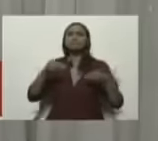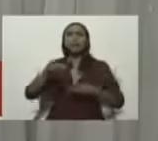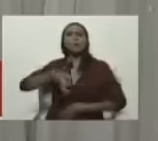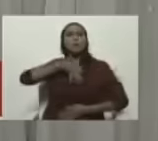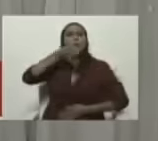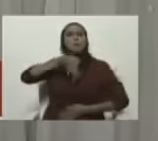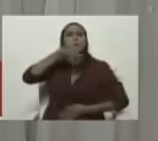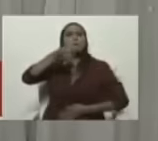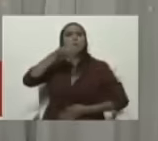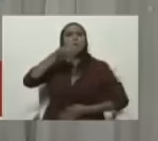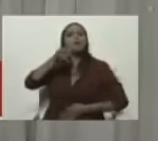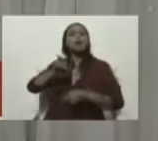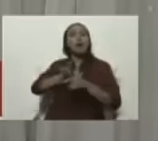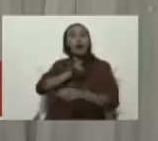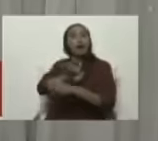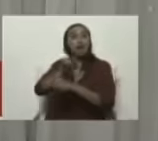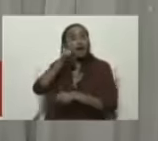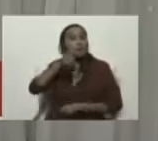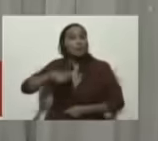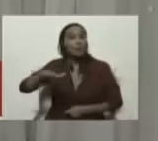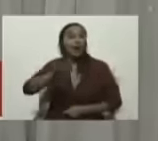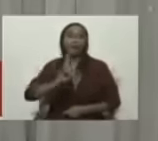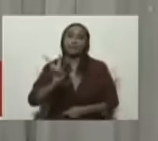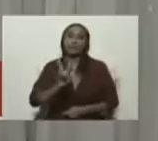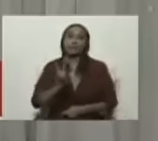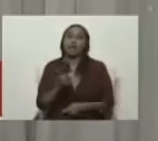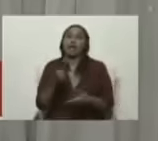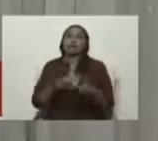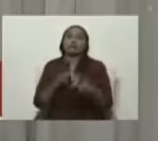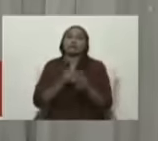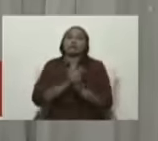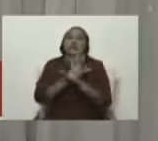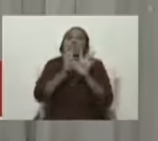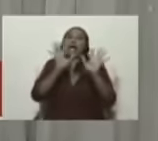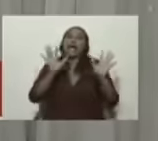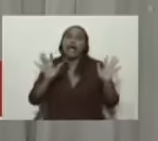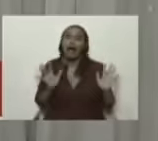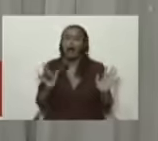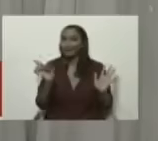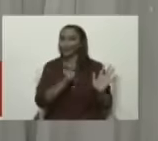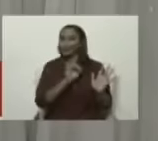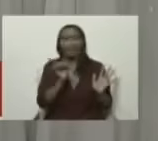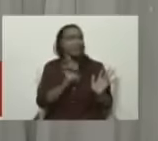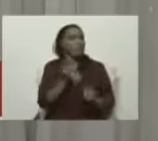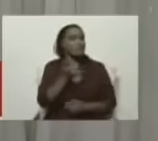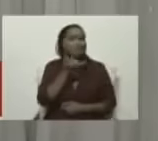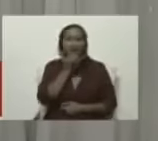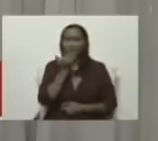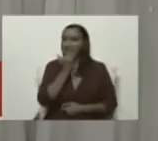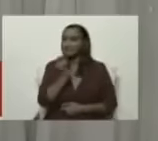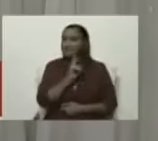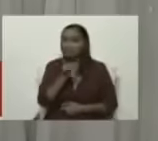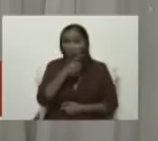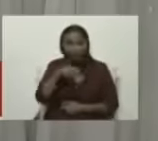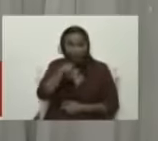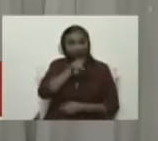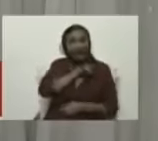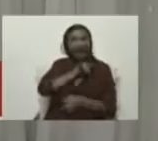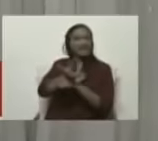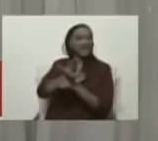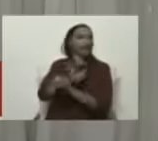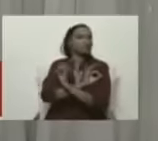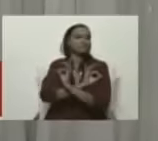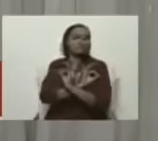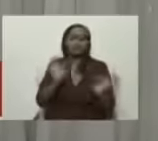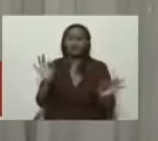pueblo de Venezuela. Ahora resulta claro que eso no va a pasar, que no van a engañar a nadie.